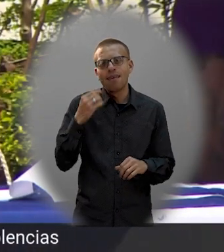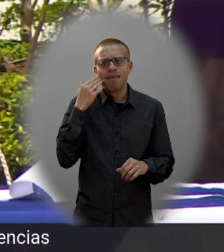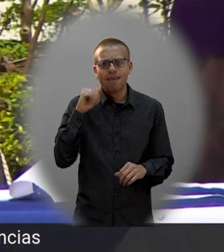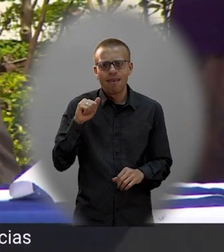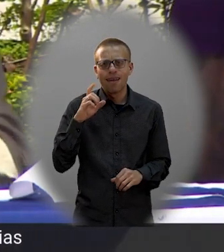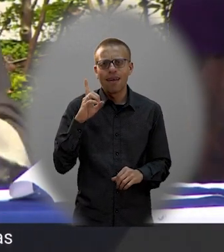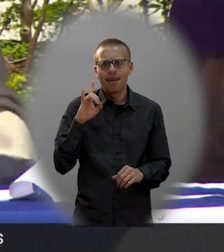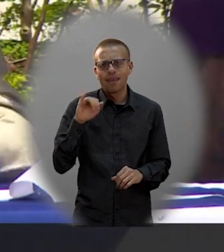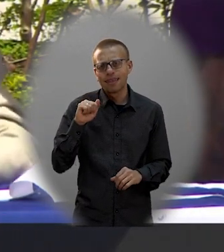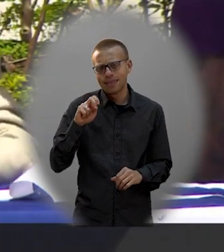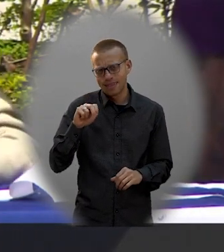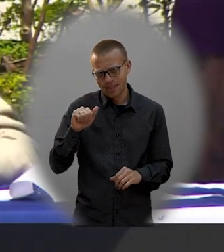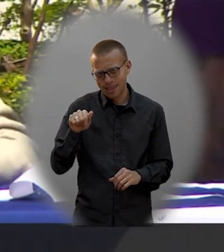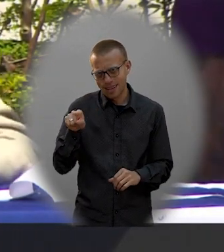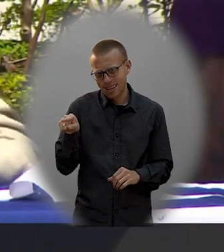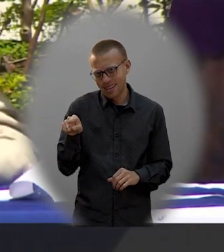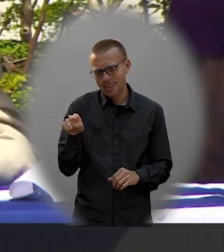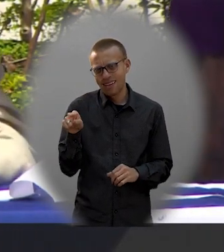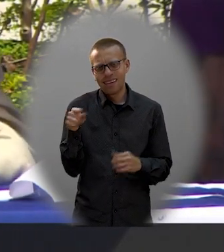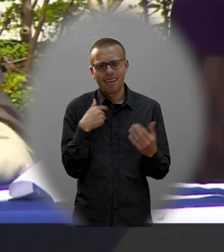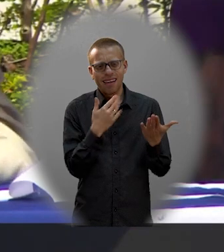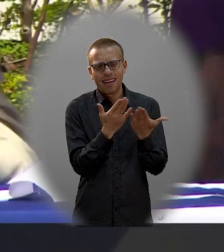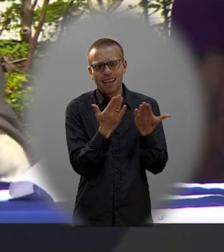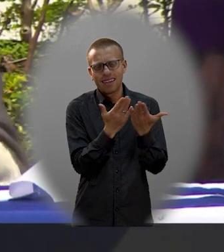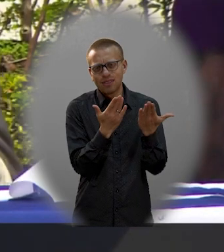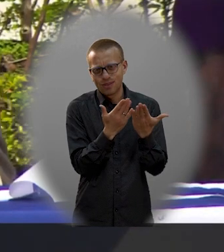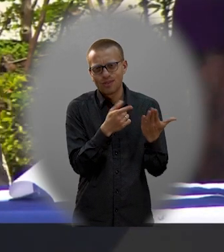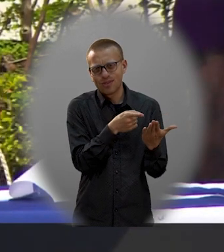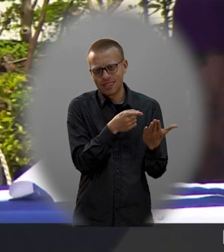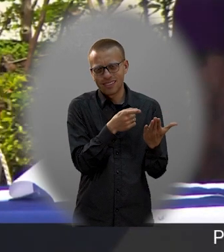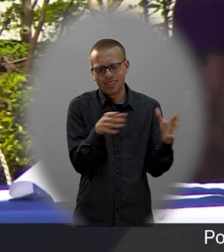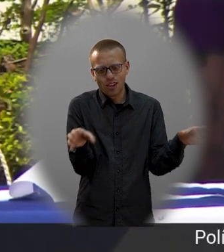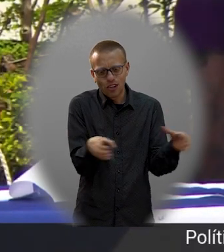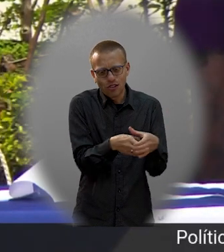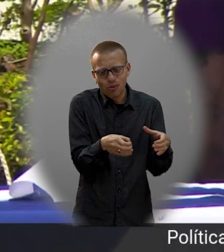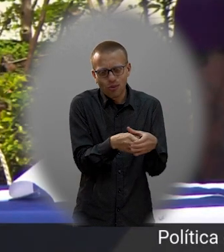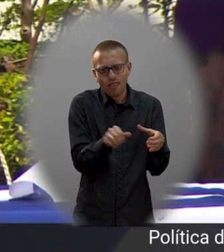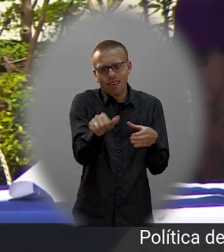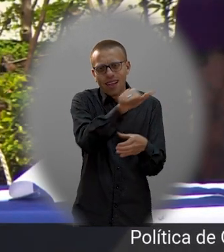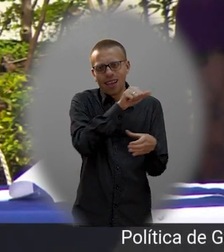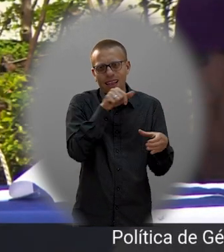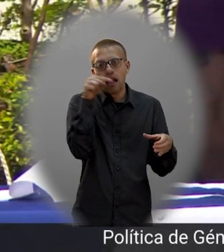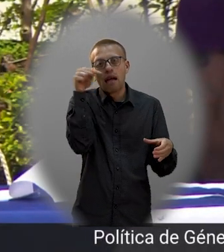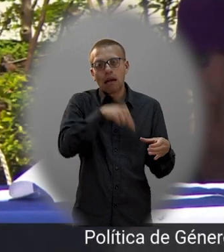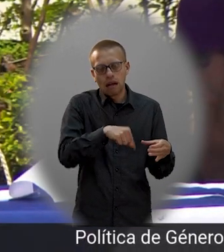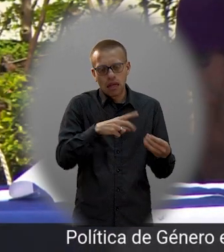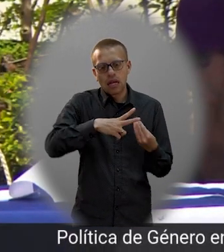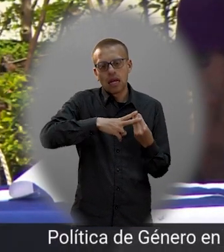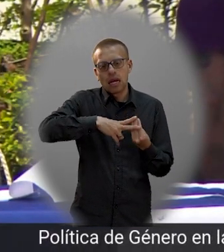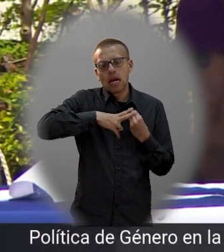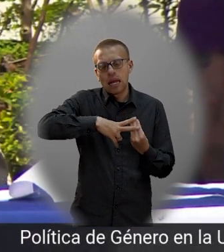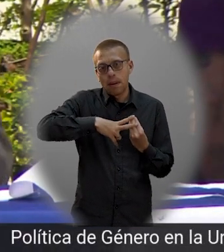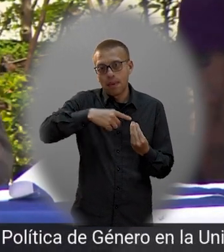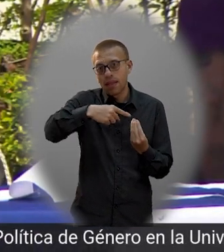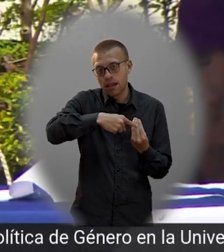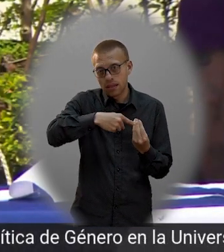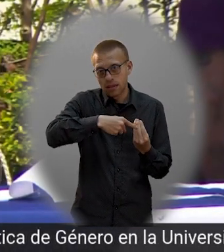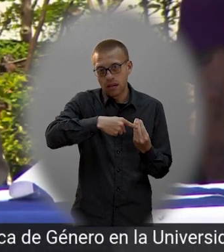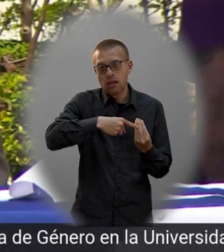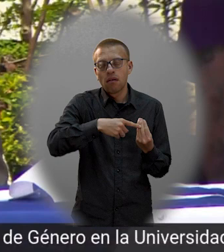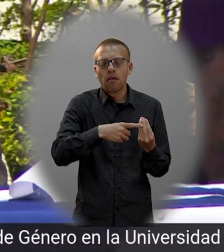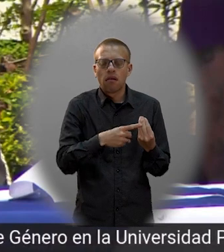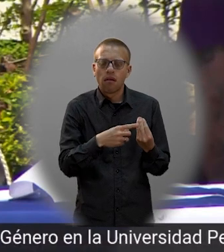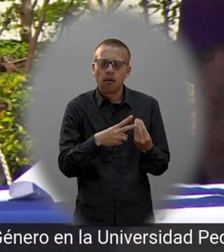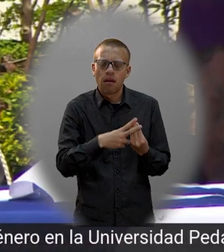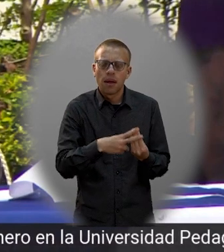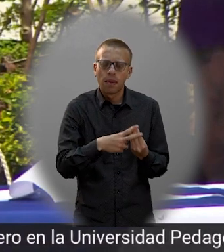y los estudiantes de la juntanza, aquí puede haber una serie de herramientas que hagan en